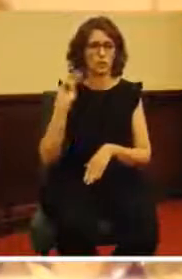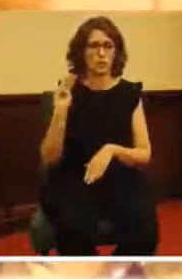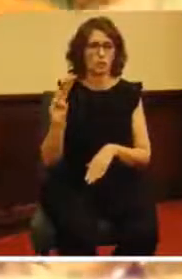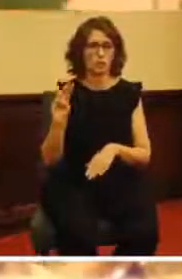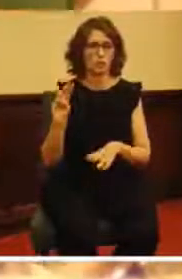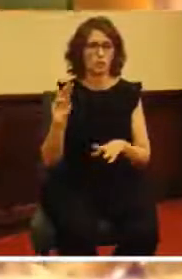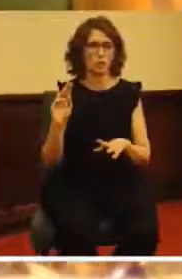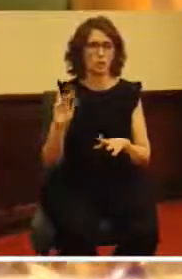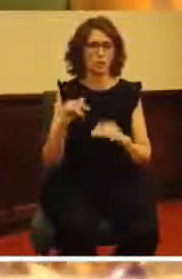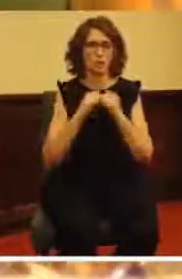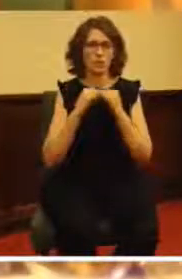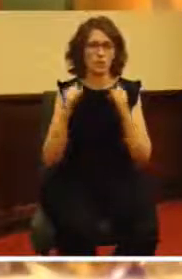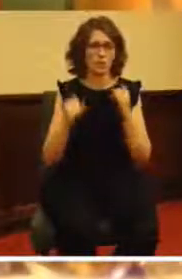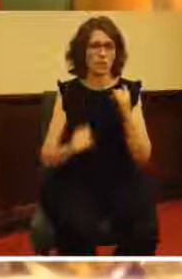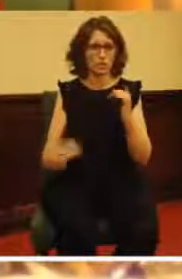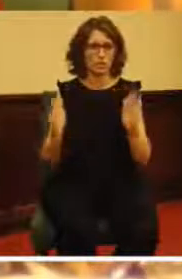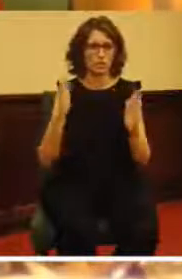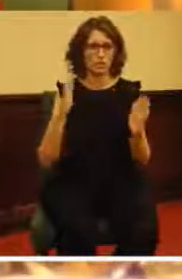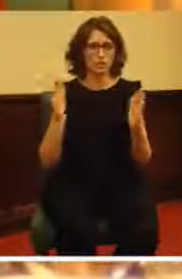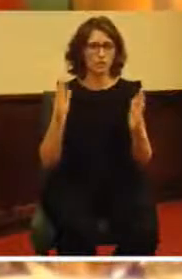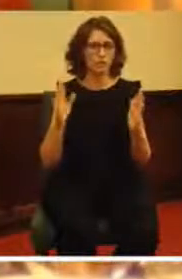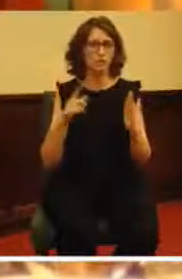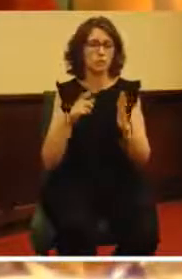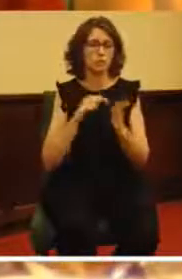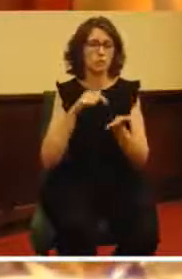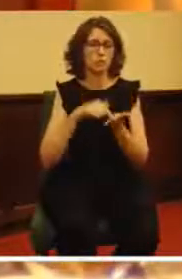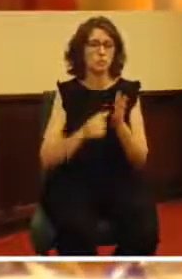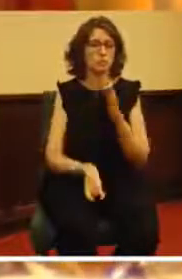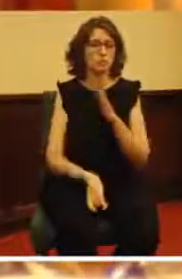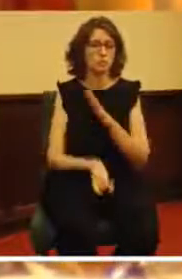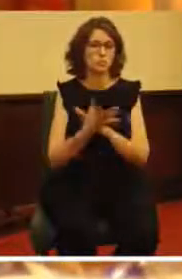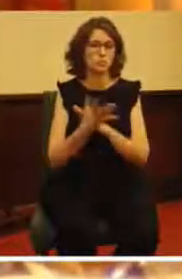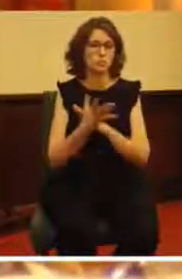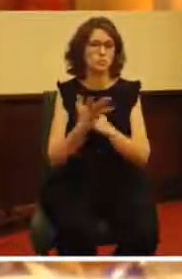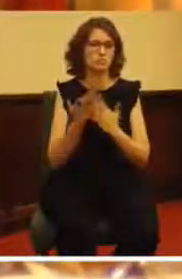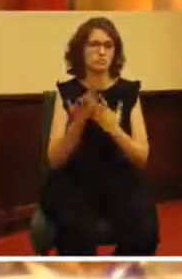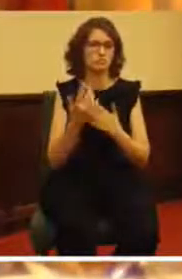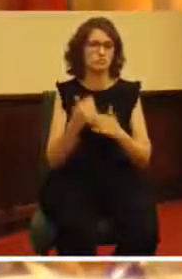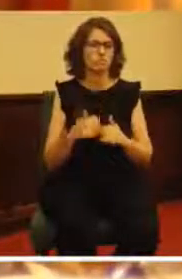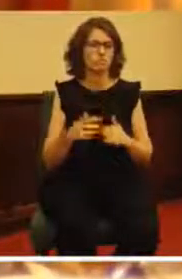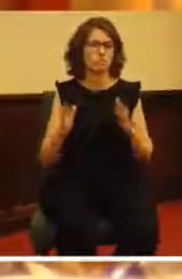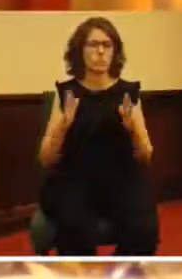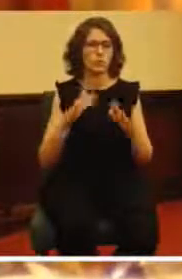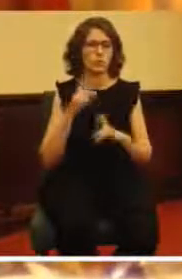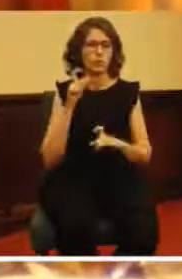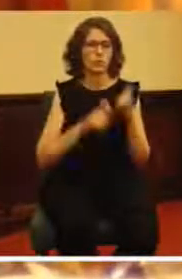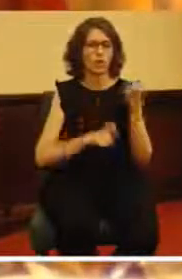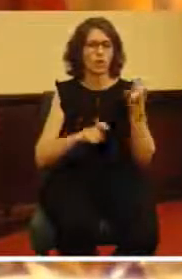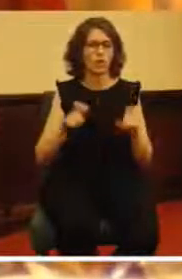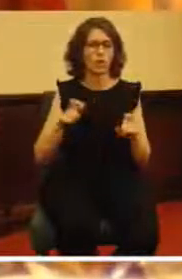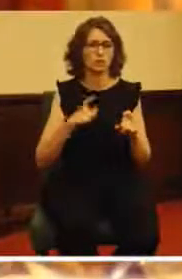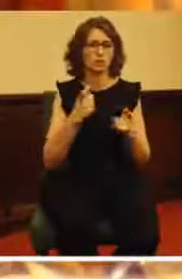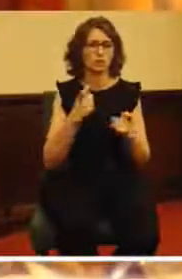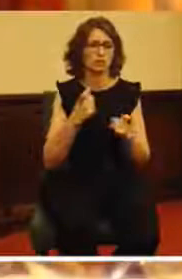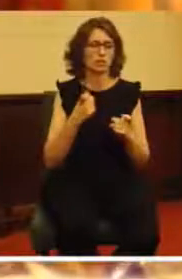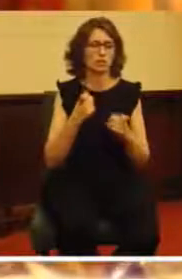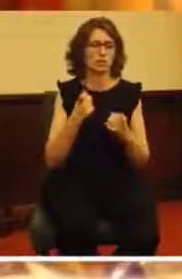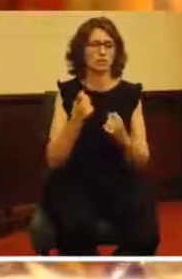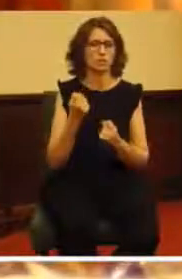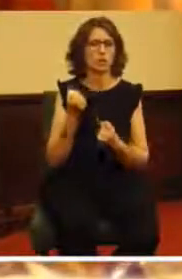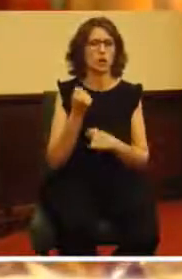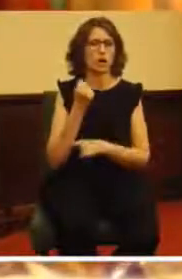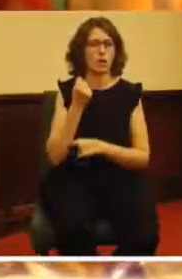plena crisis y precisamente cuando la gente más necesitaba el apoyo